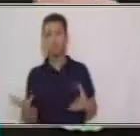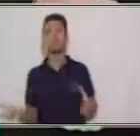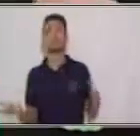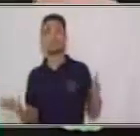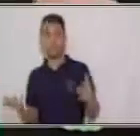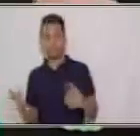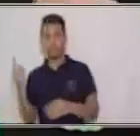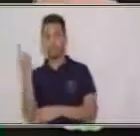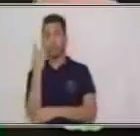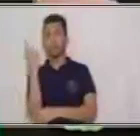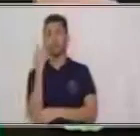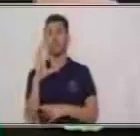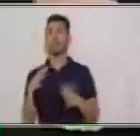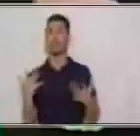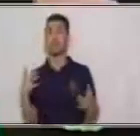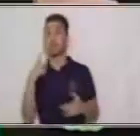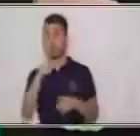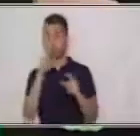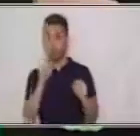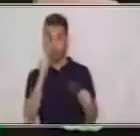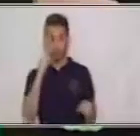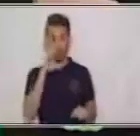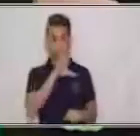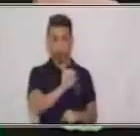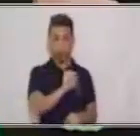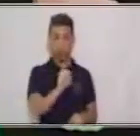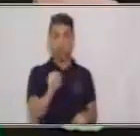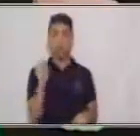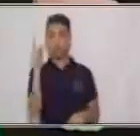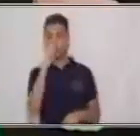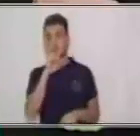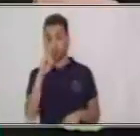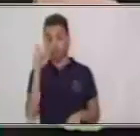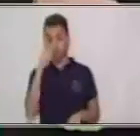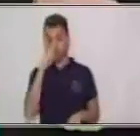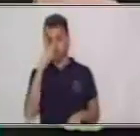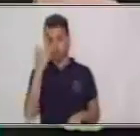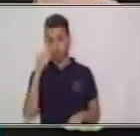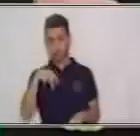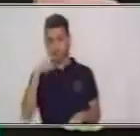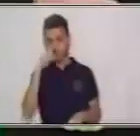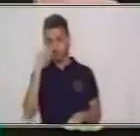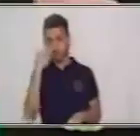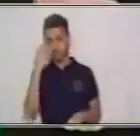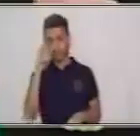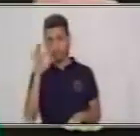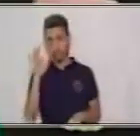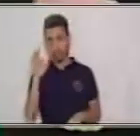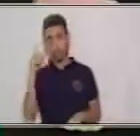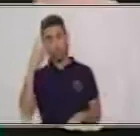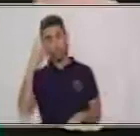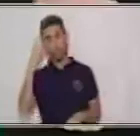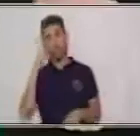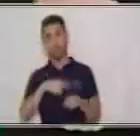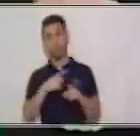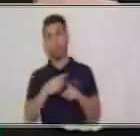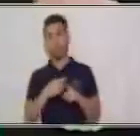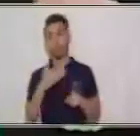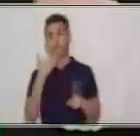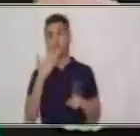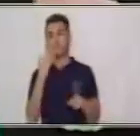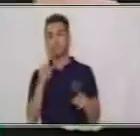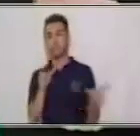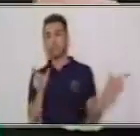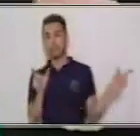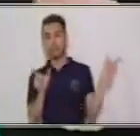muy importante es que tú puedes identificar el sustantivo cuando te es fácil agregarle un artículo. ¿Recuerdas cuáles son